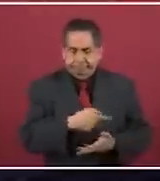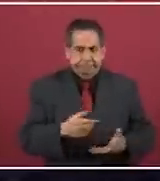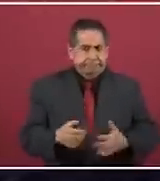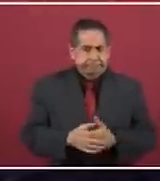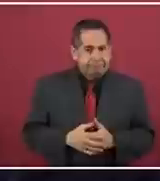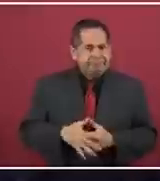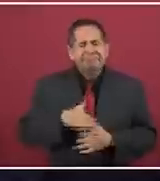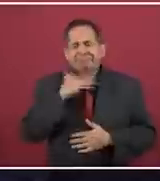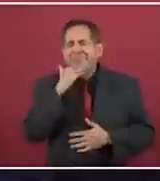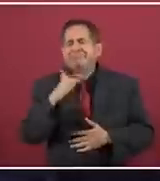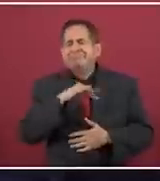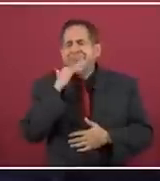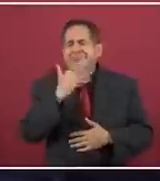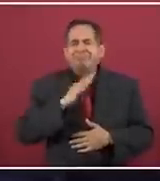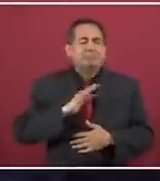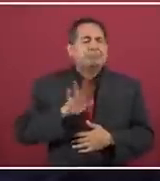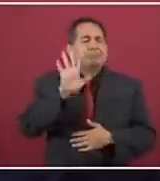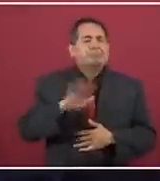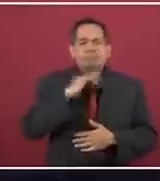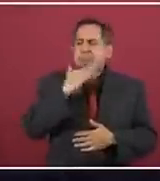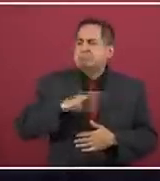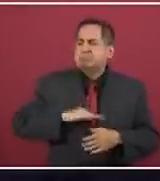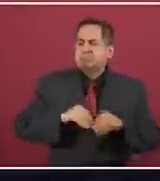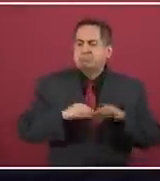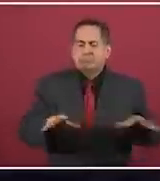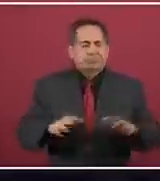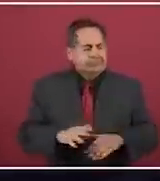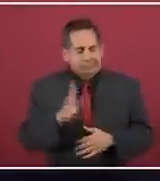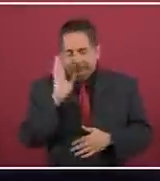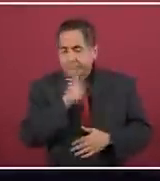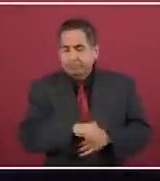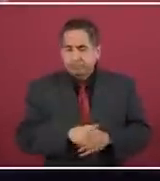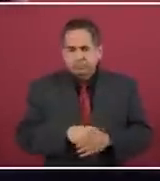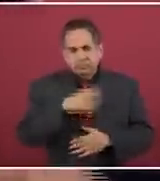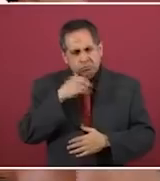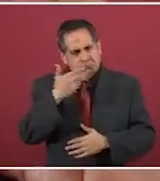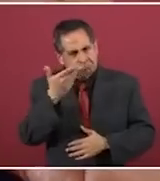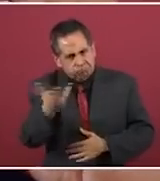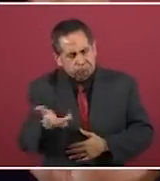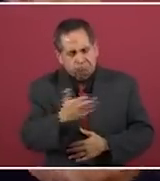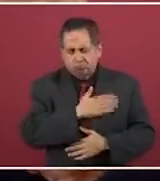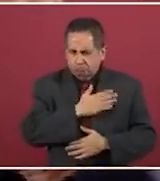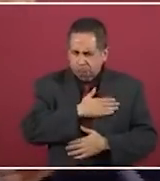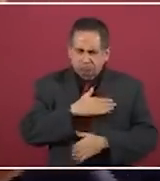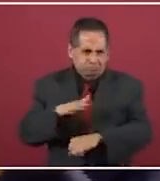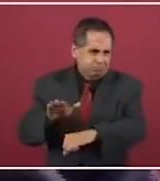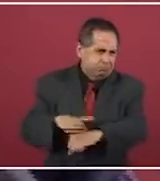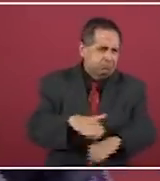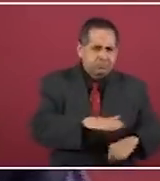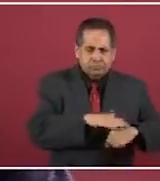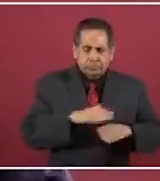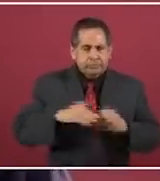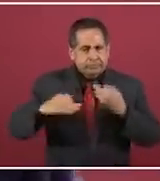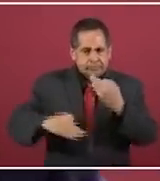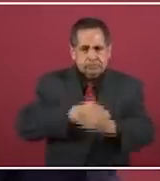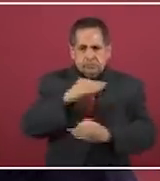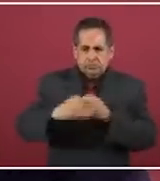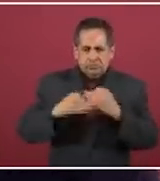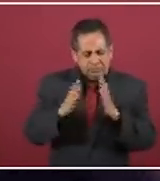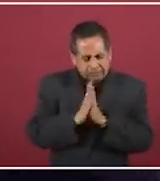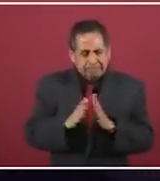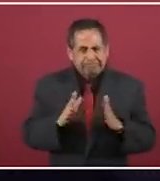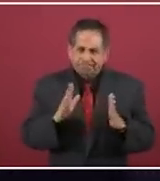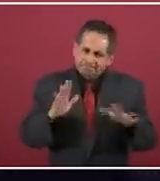de la corrupción. Y yo hago un llamado a todos para que se vea así.